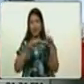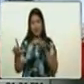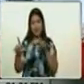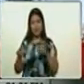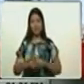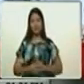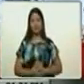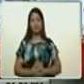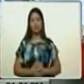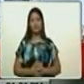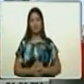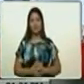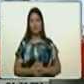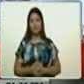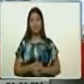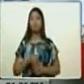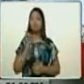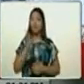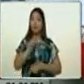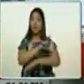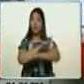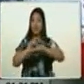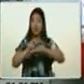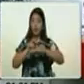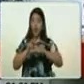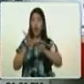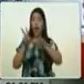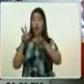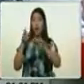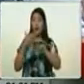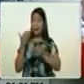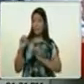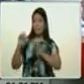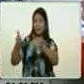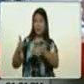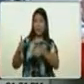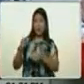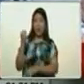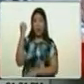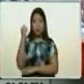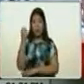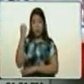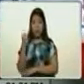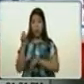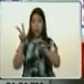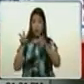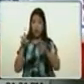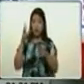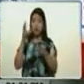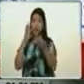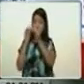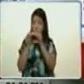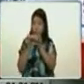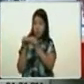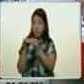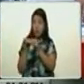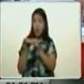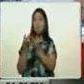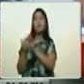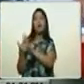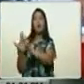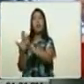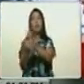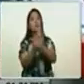también tenemos la locomotora original a vapor, que la estamos también acondicionando para